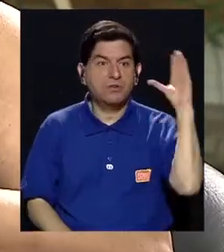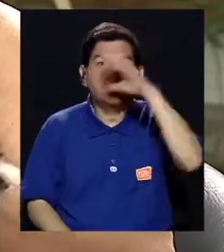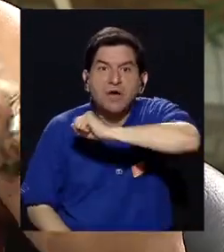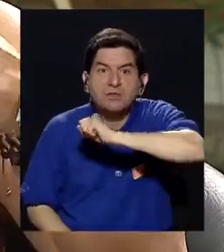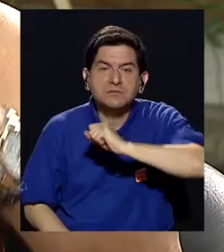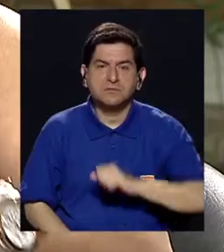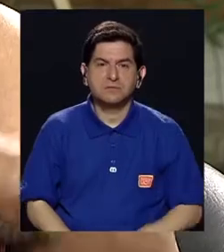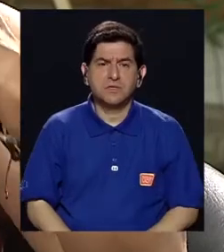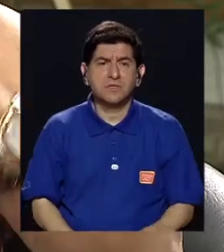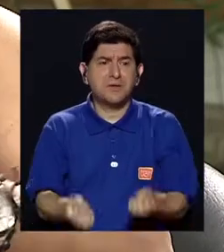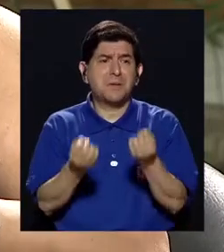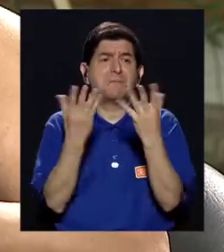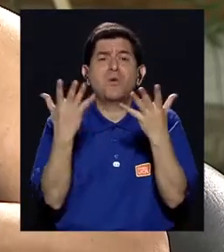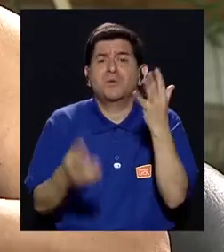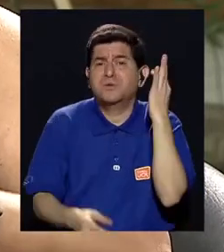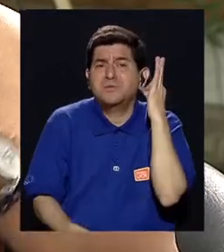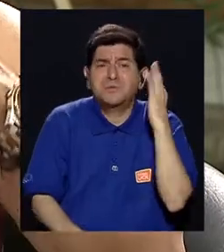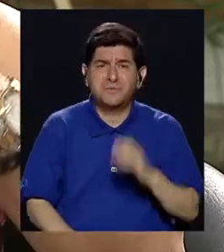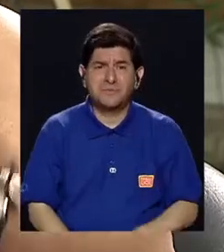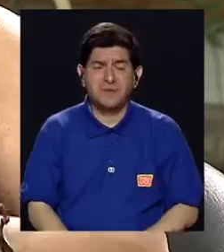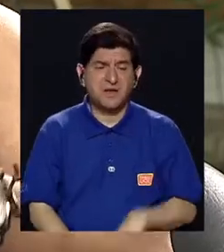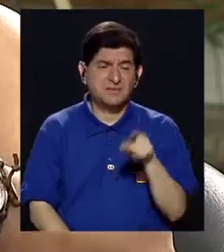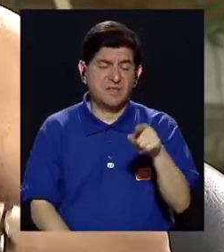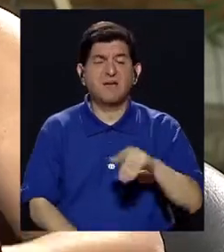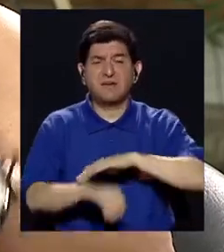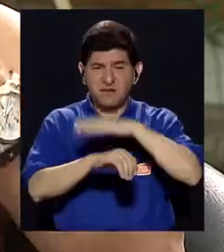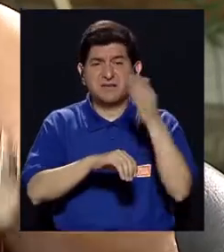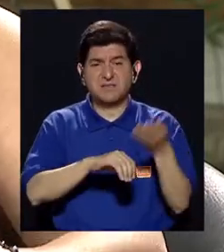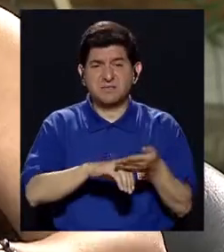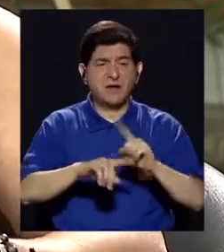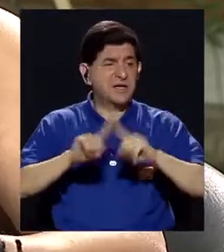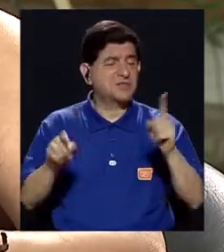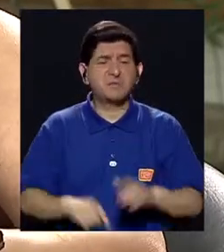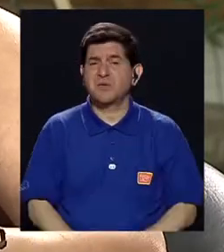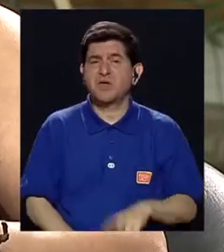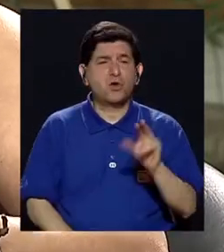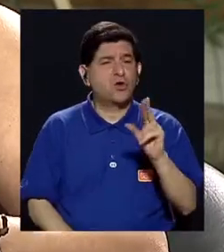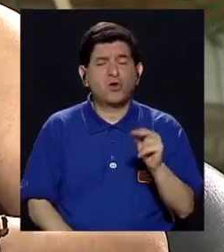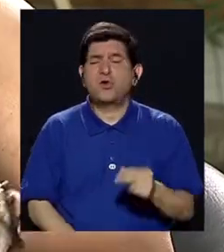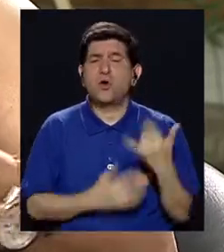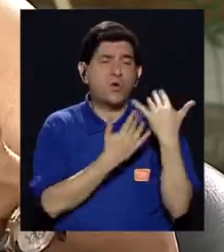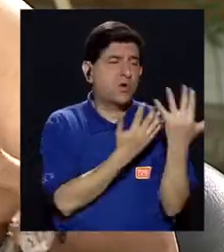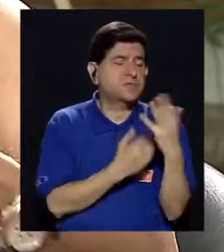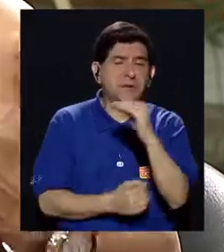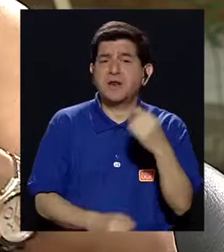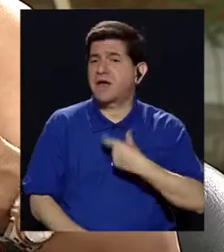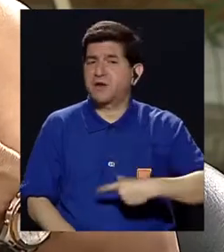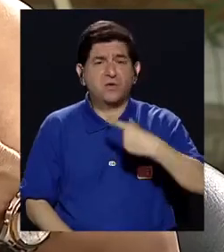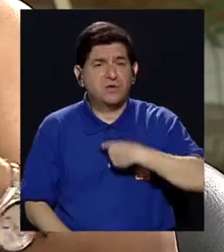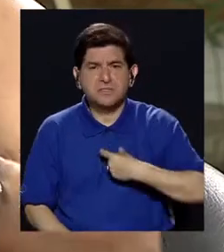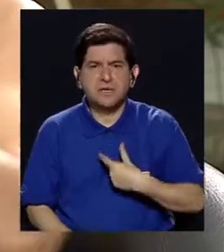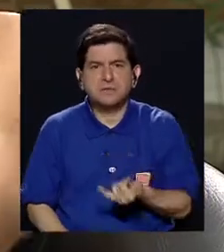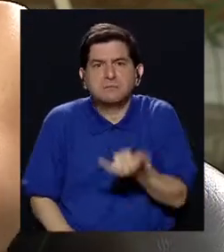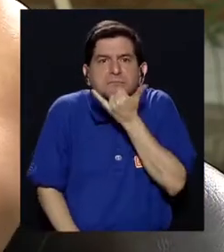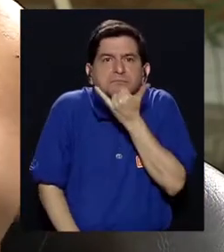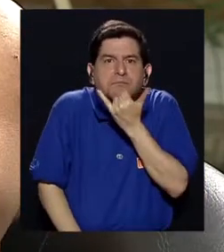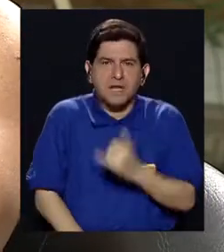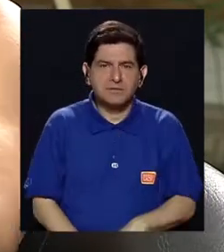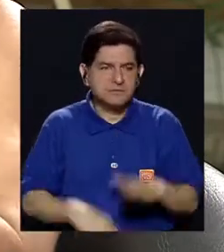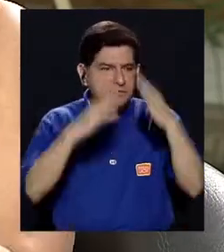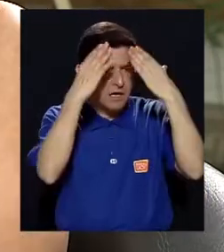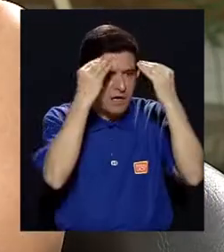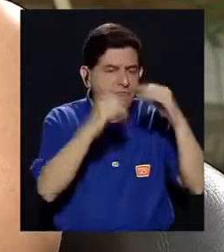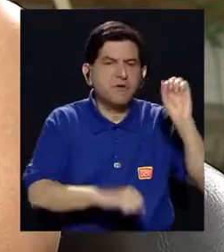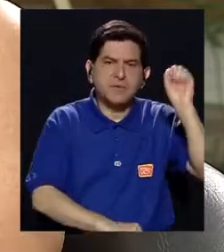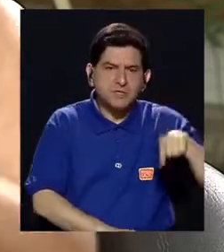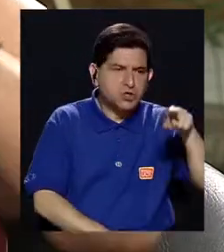cuenta de que muchísimas de las mujeres habían tenido un embarazo que no esperaban y no deseaban. Entonces, ¿qué está pasando? O sea, había una información, por